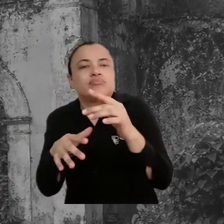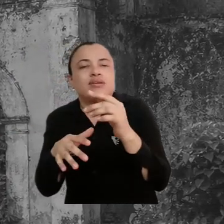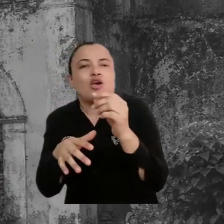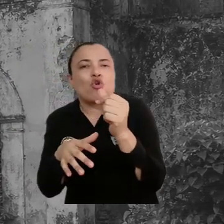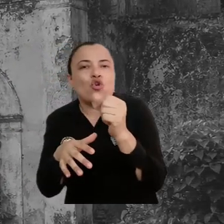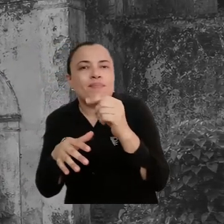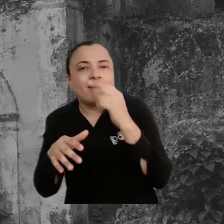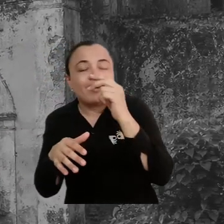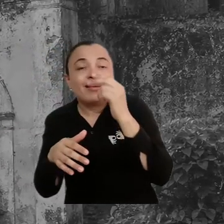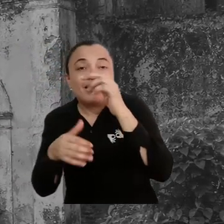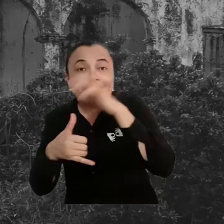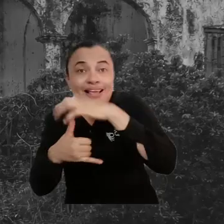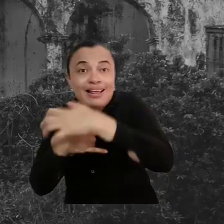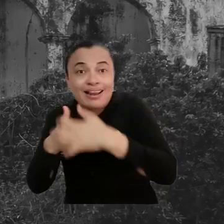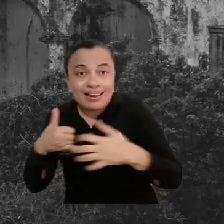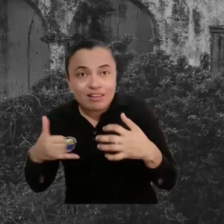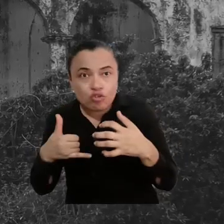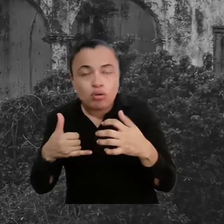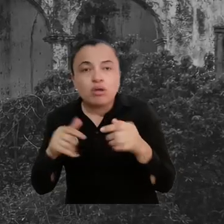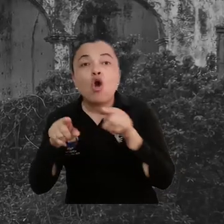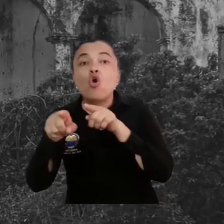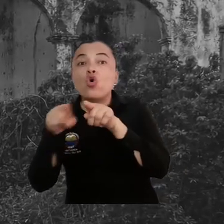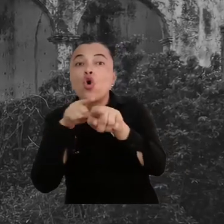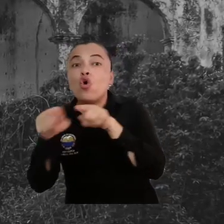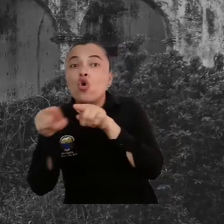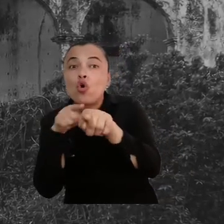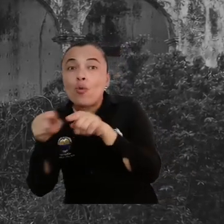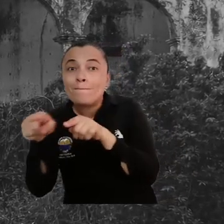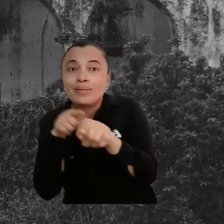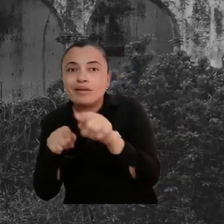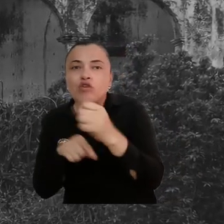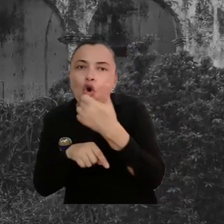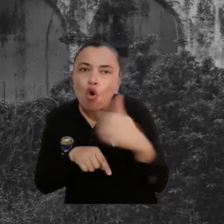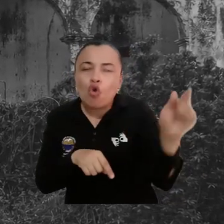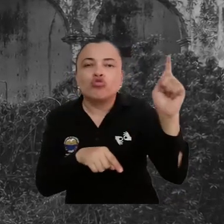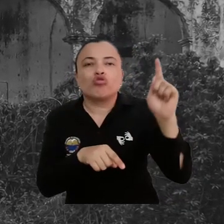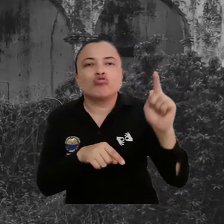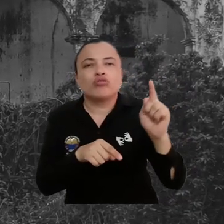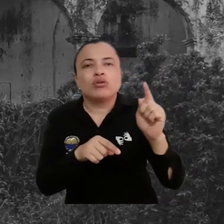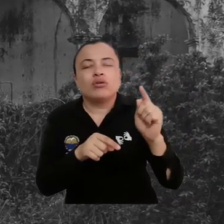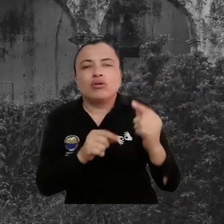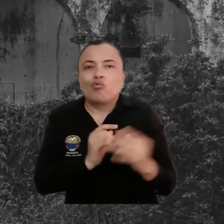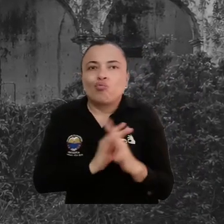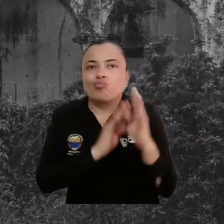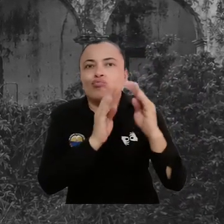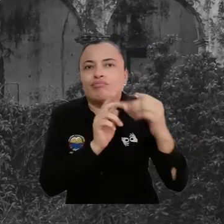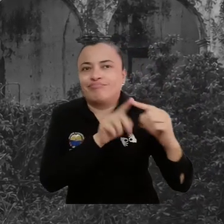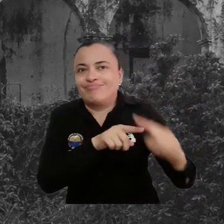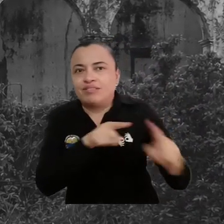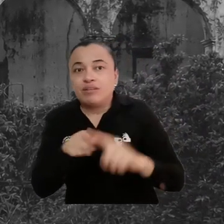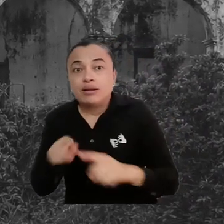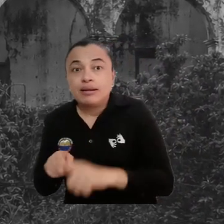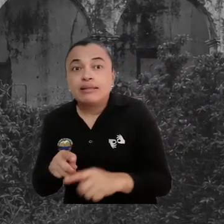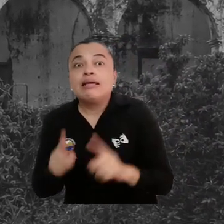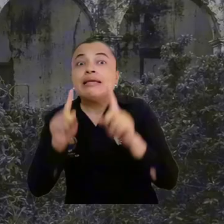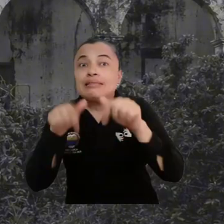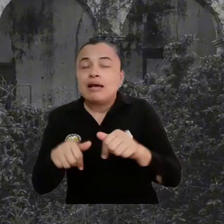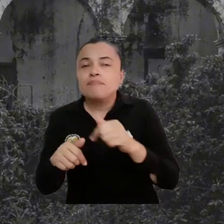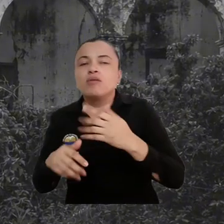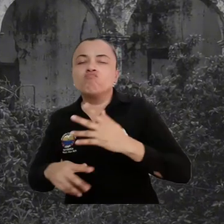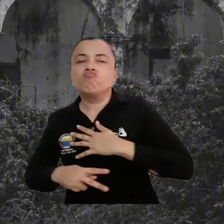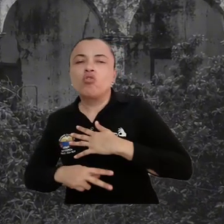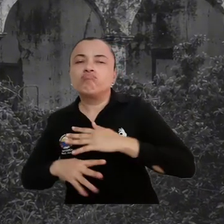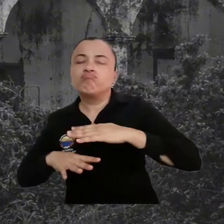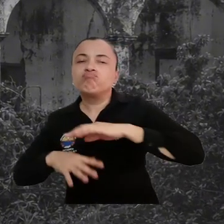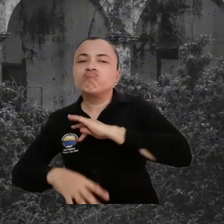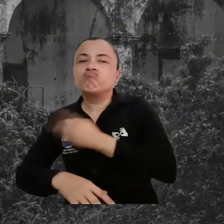de otros cultivos y también las limitaciones de unas élites agrarias que, aferradas a modelos tradicionales de poder,